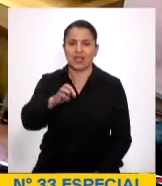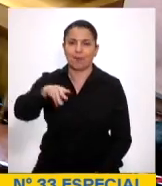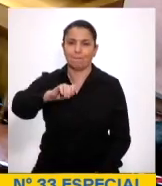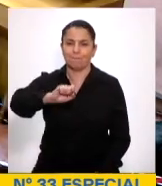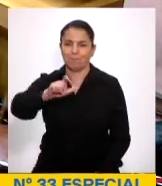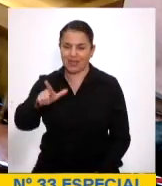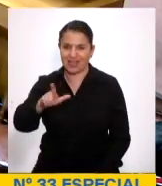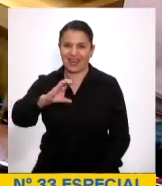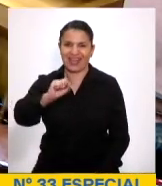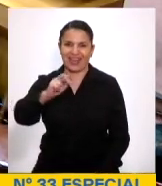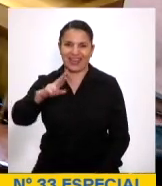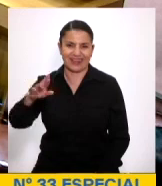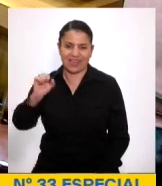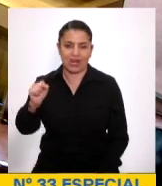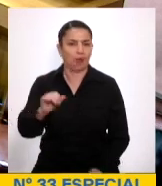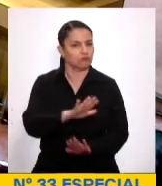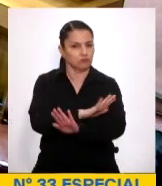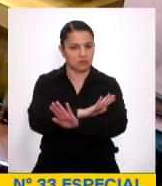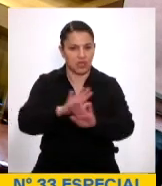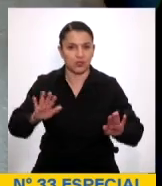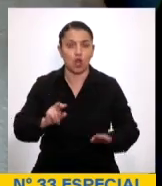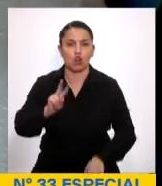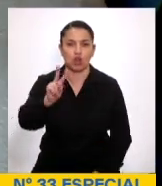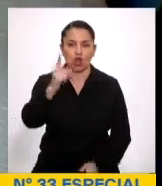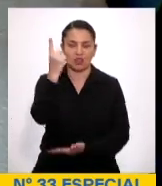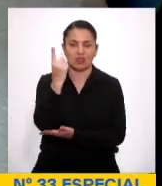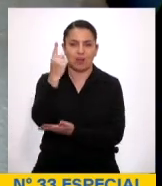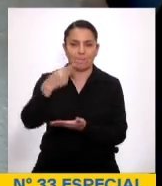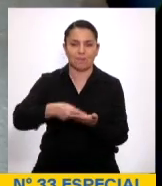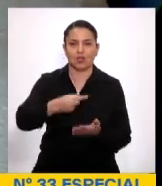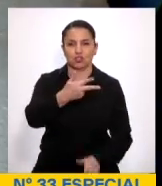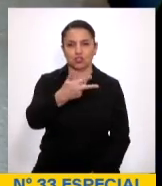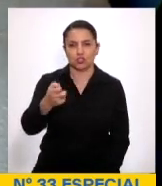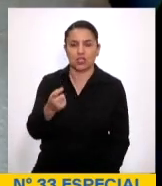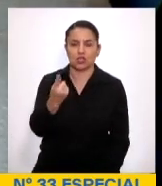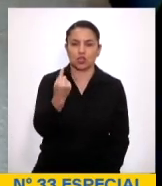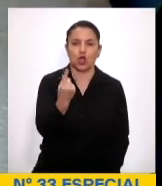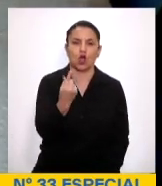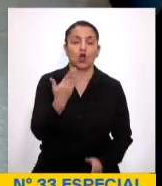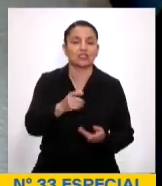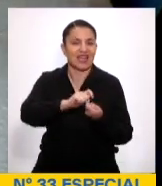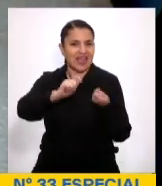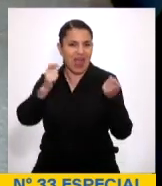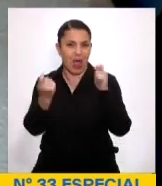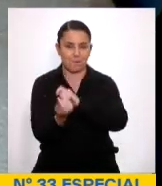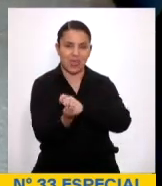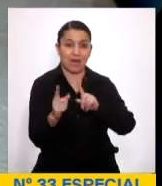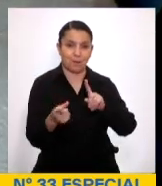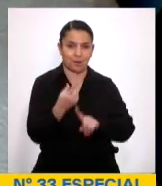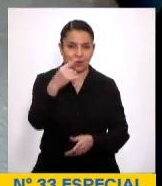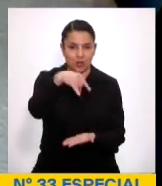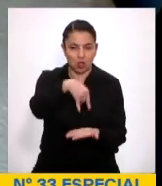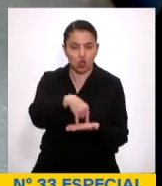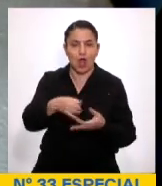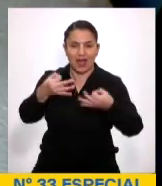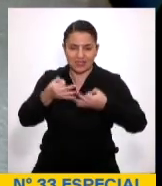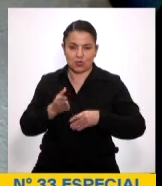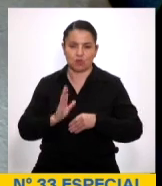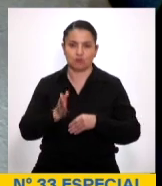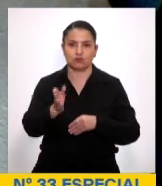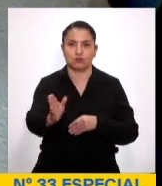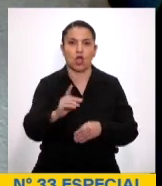diciembre 1811 buscando reconfigurar Este primer congreso para así asegurar El Avance de un